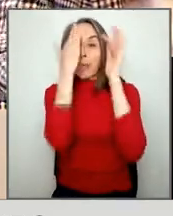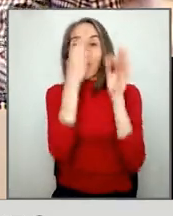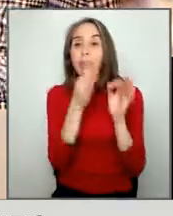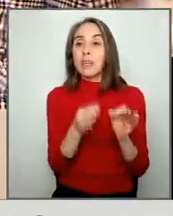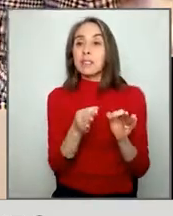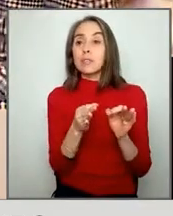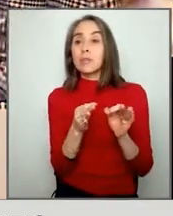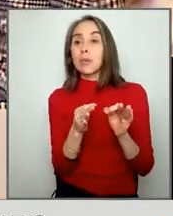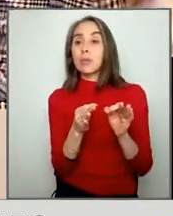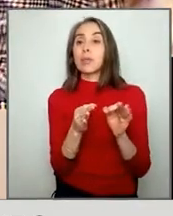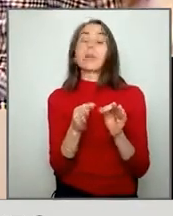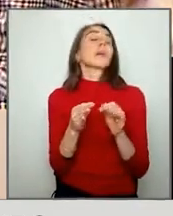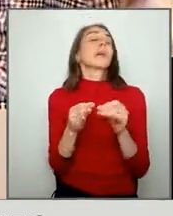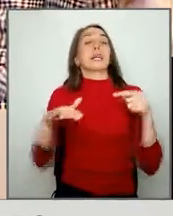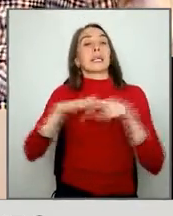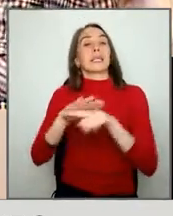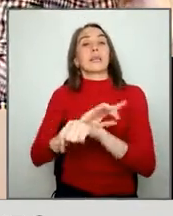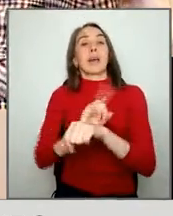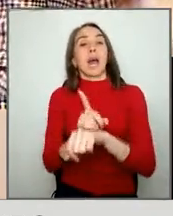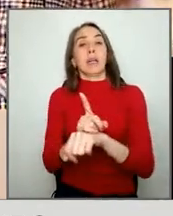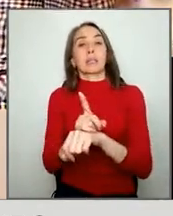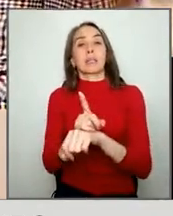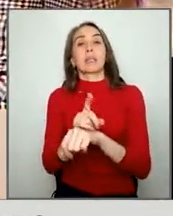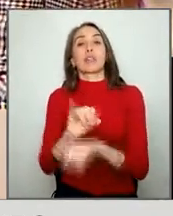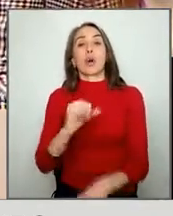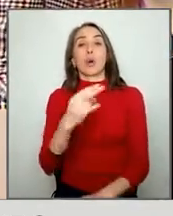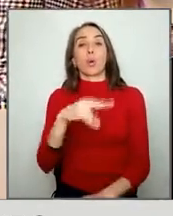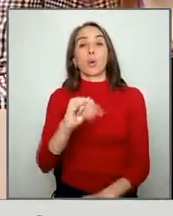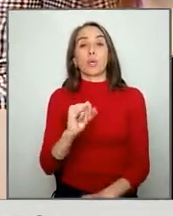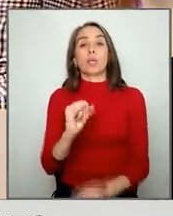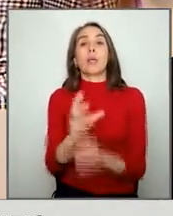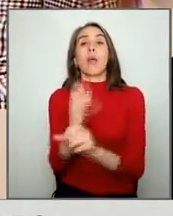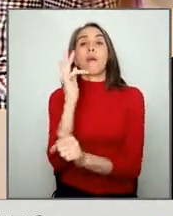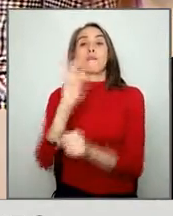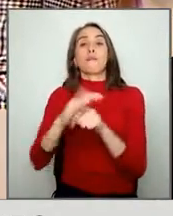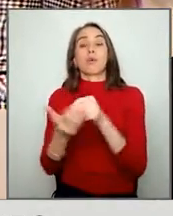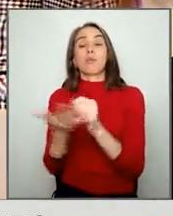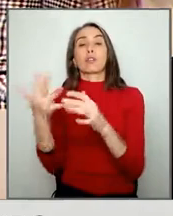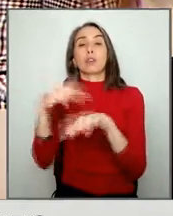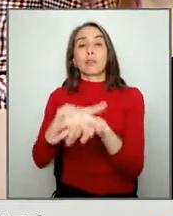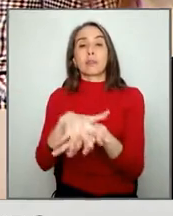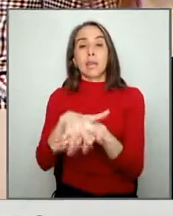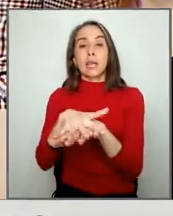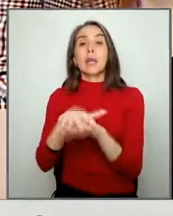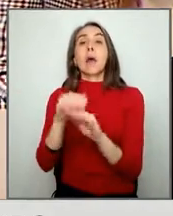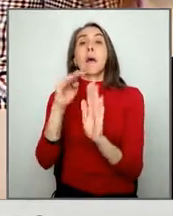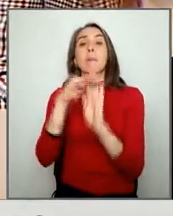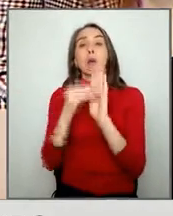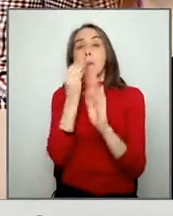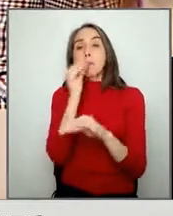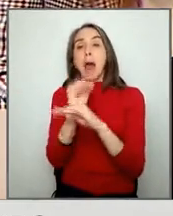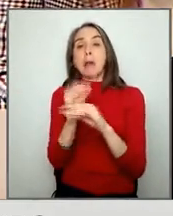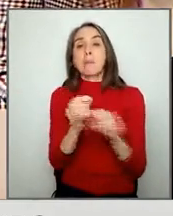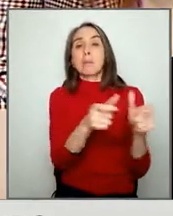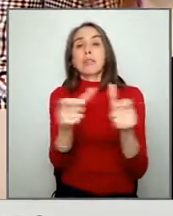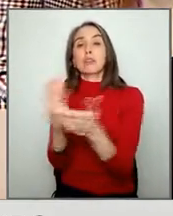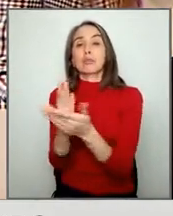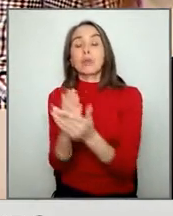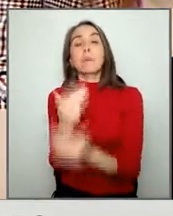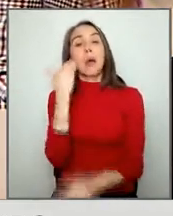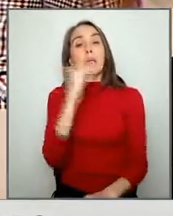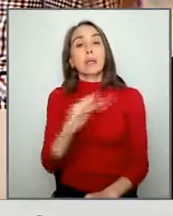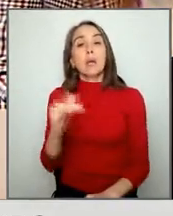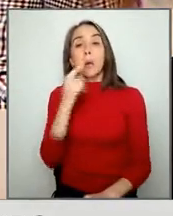de manera inmediata la junji junae fundación Integra y el programa de alimentación escolar para garantizar a los niños niñas y adolescentes efectivamente